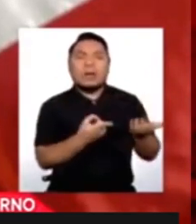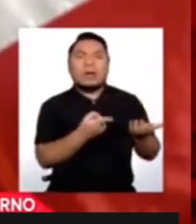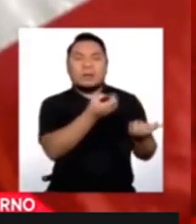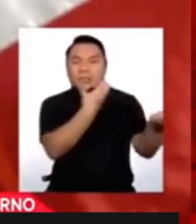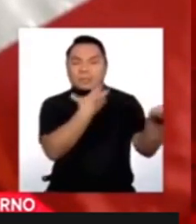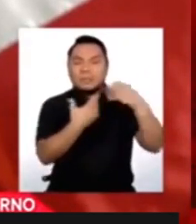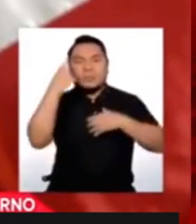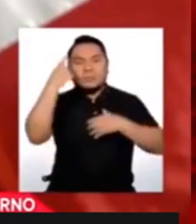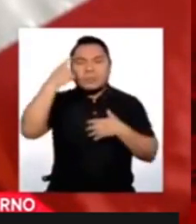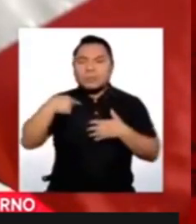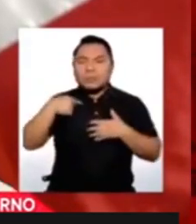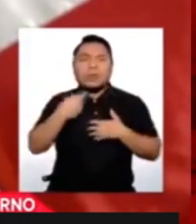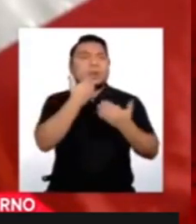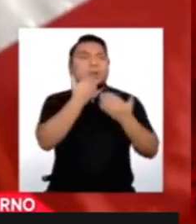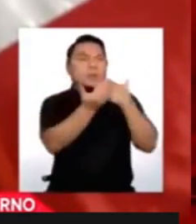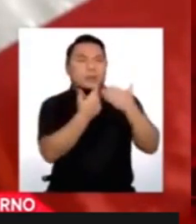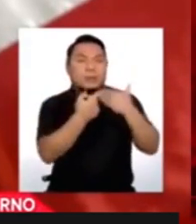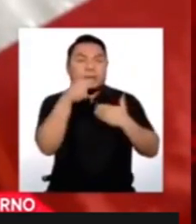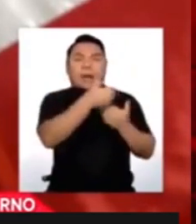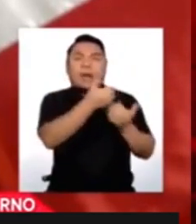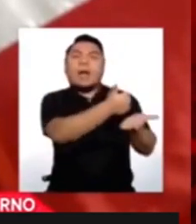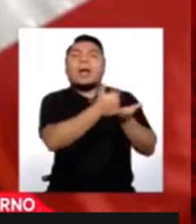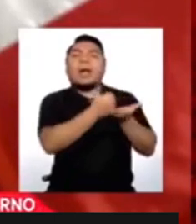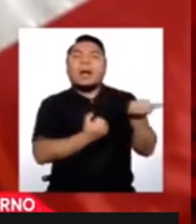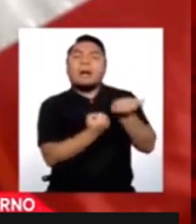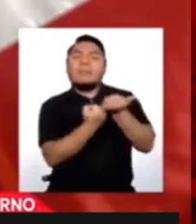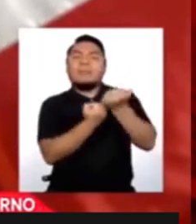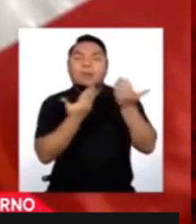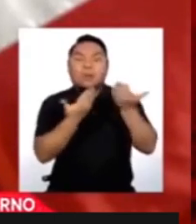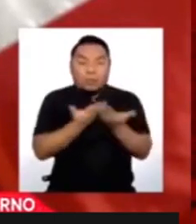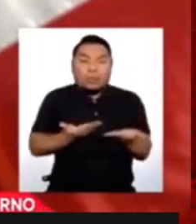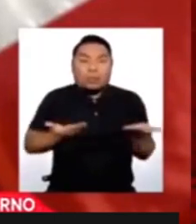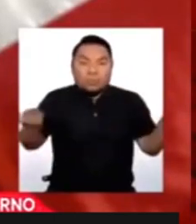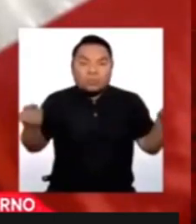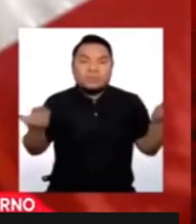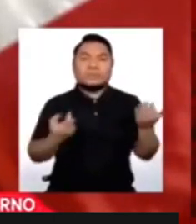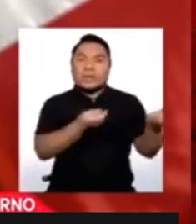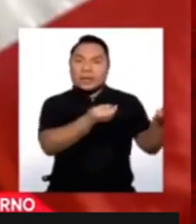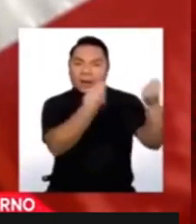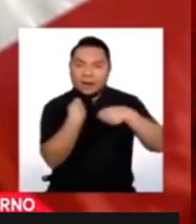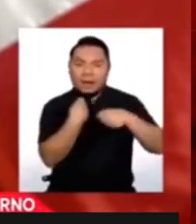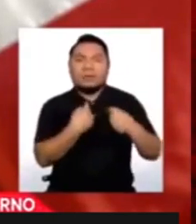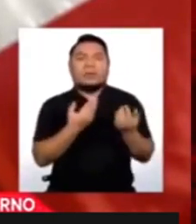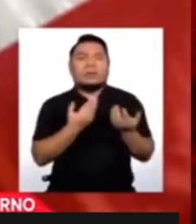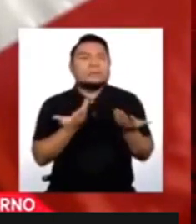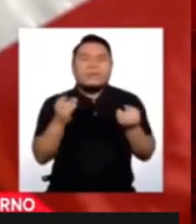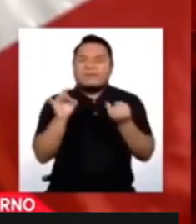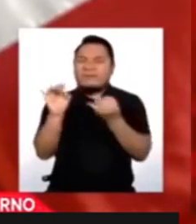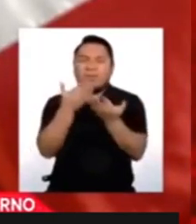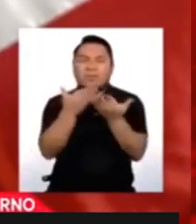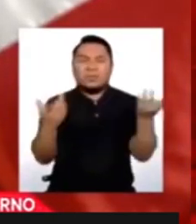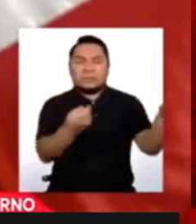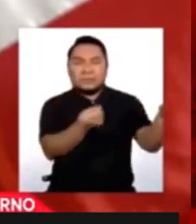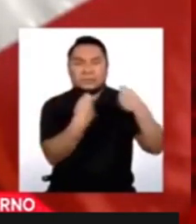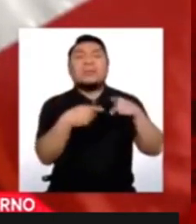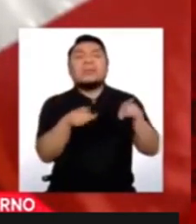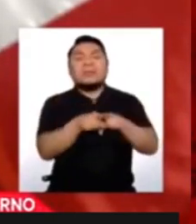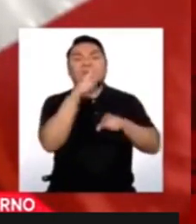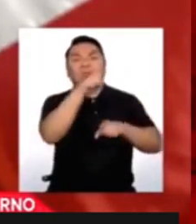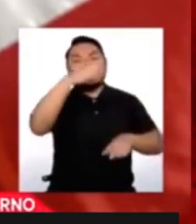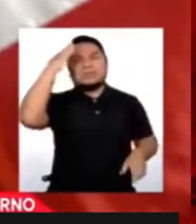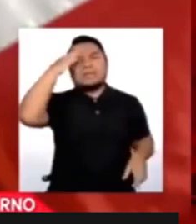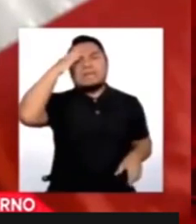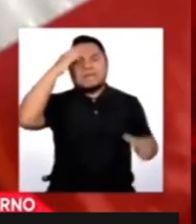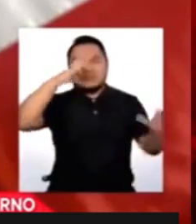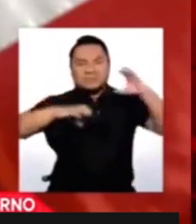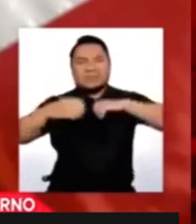no solamente en equipo, en accesorios, sino principalmente en el conocimiento